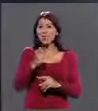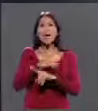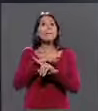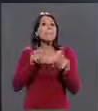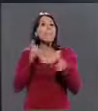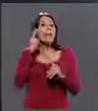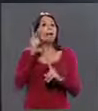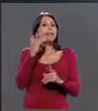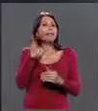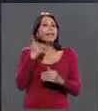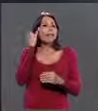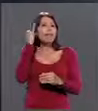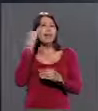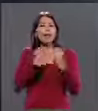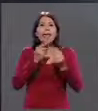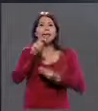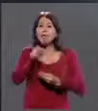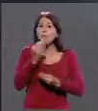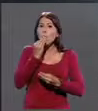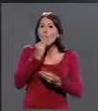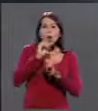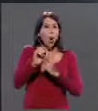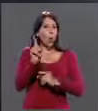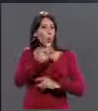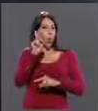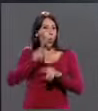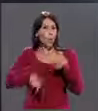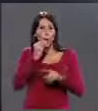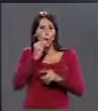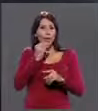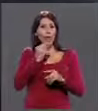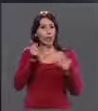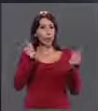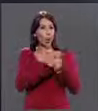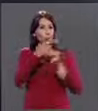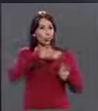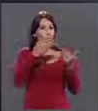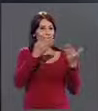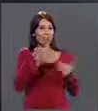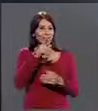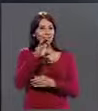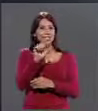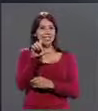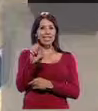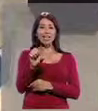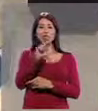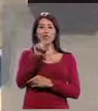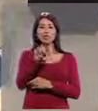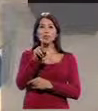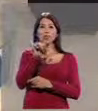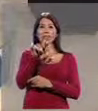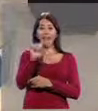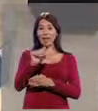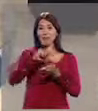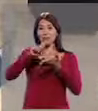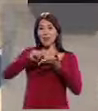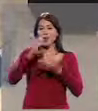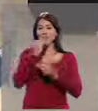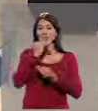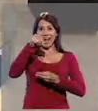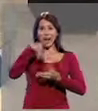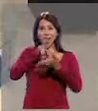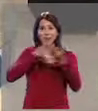ideas de lo que se debe o no comer cuando se posee esta condición se encuentra con nosotros Gisel Zúñiga de la escuela de nutrición de acá de la